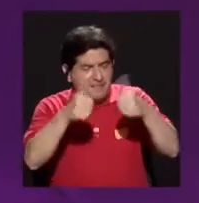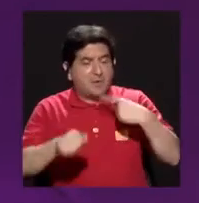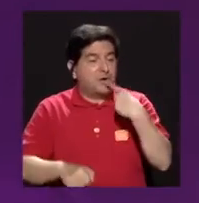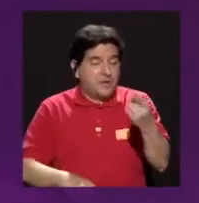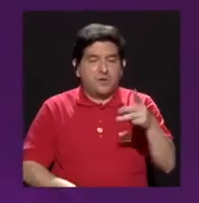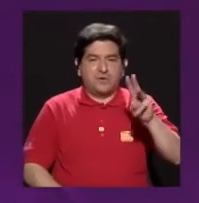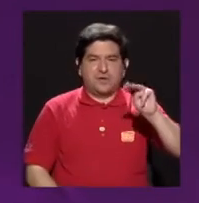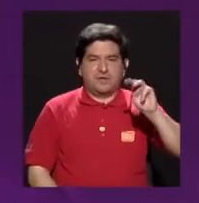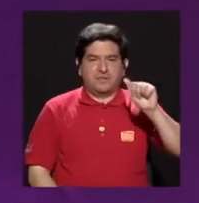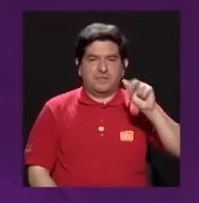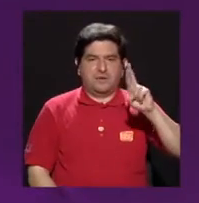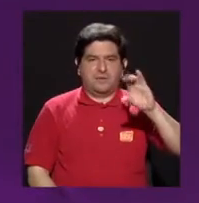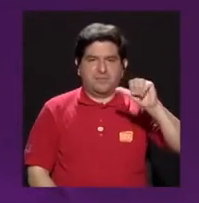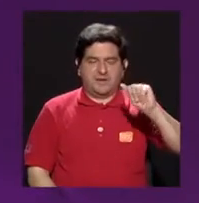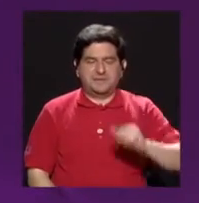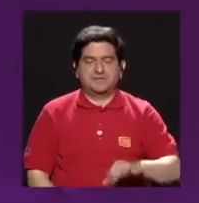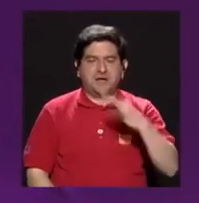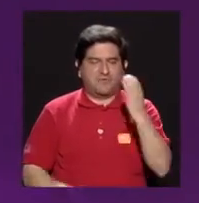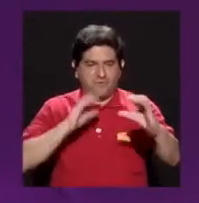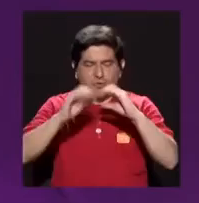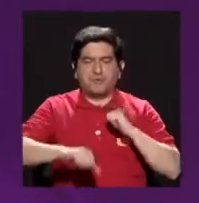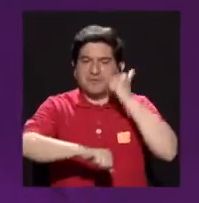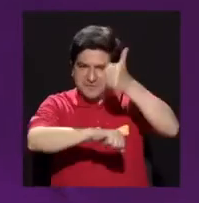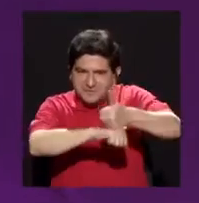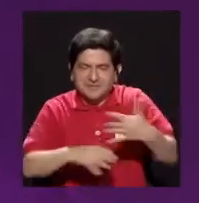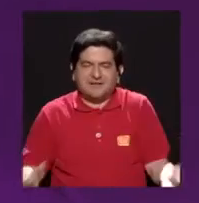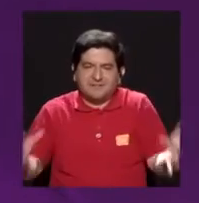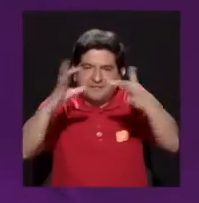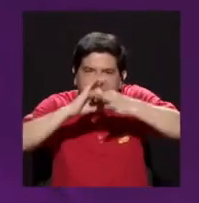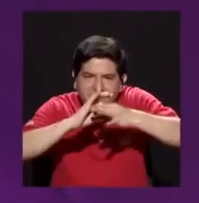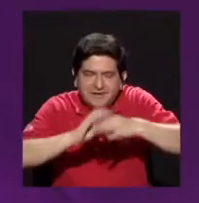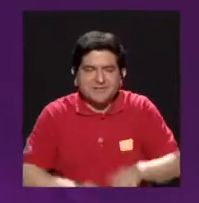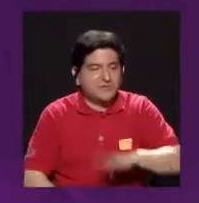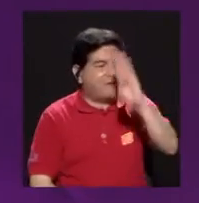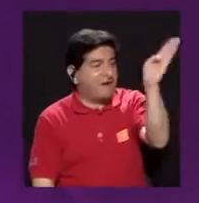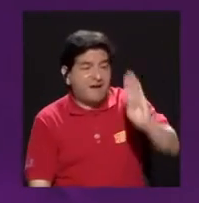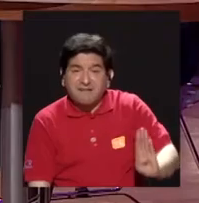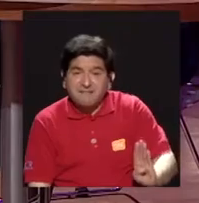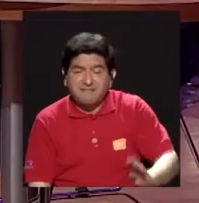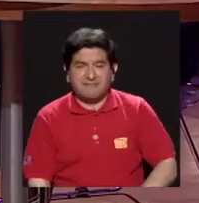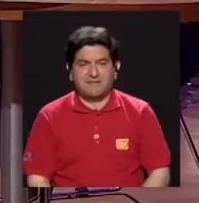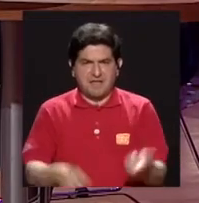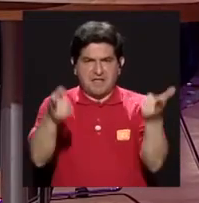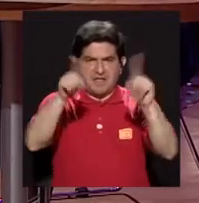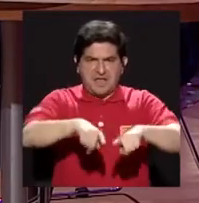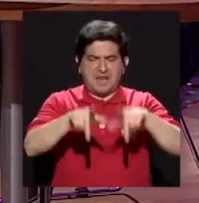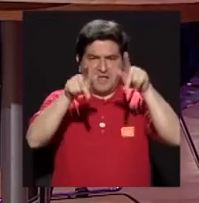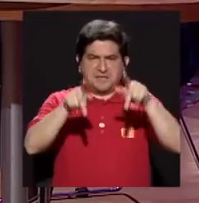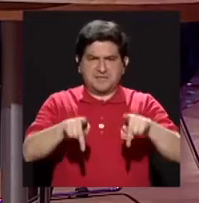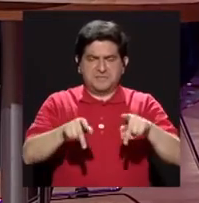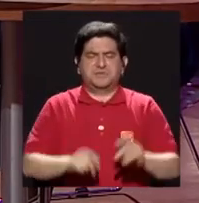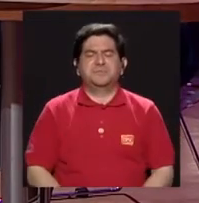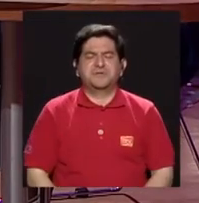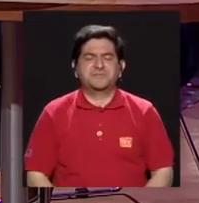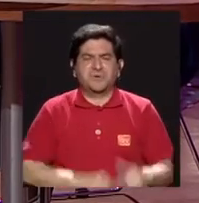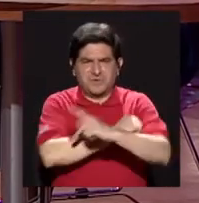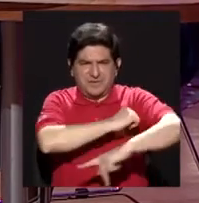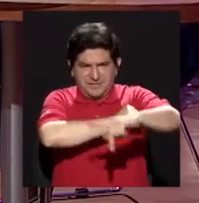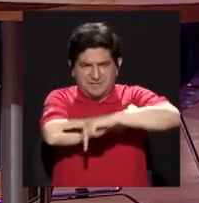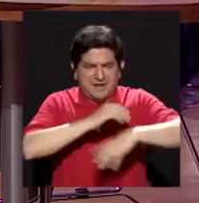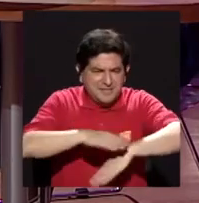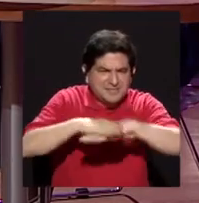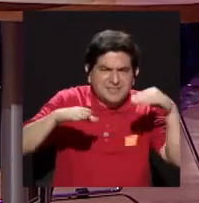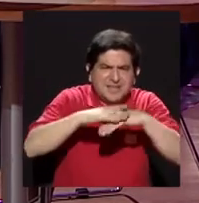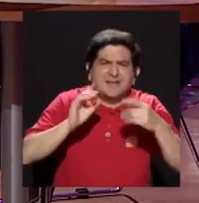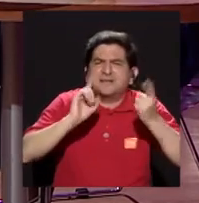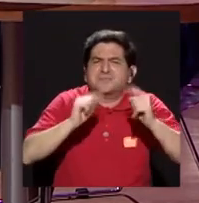Marcia, los medios de comunicación también trataron de establecer esa relación con lo claro. de Brasil, con el hecho de quiénes fueron los países que se retiraron, entonces